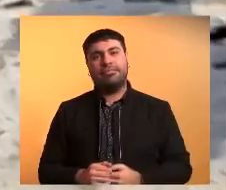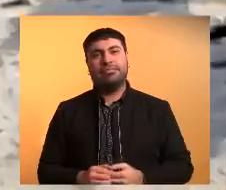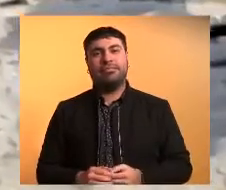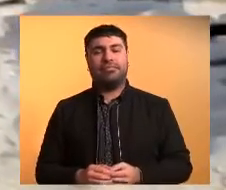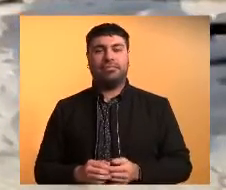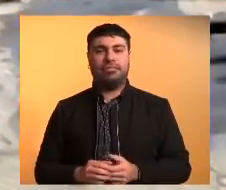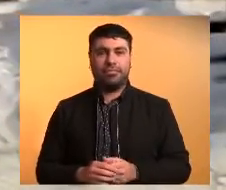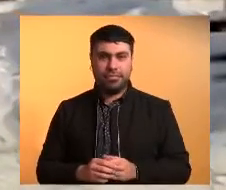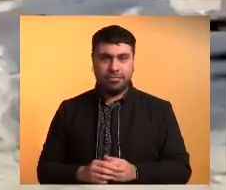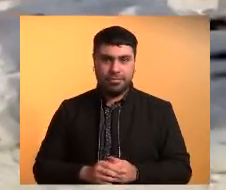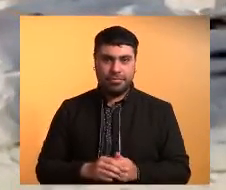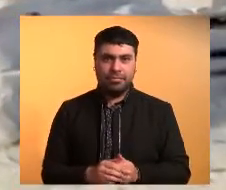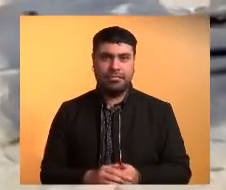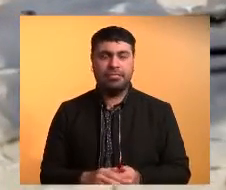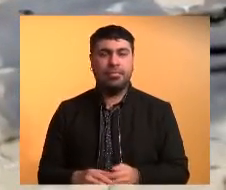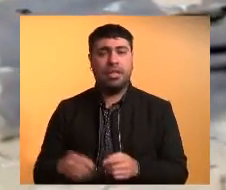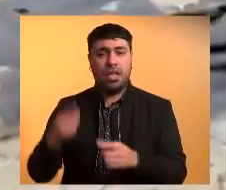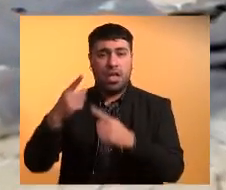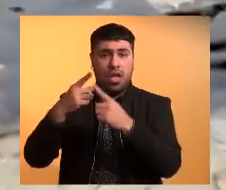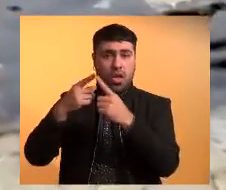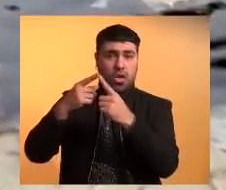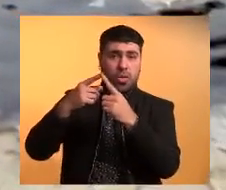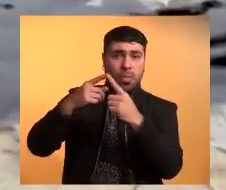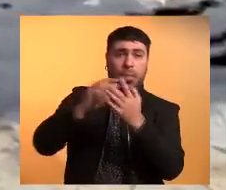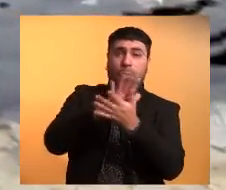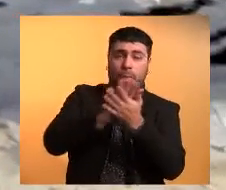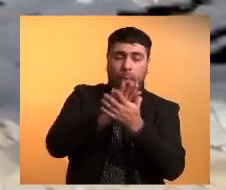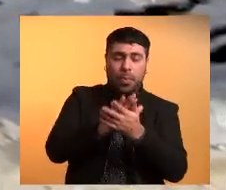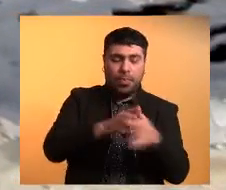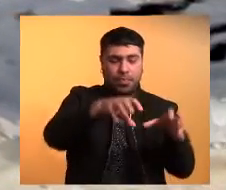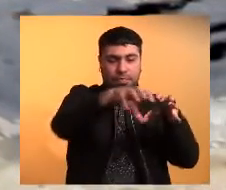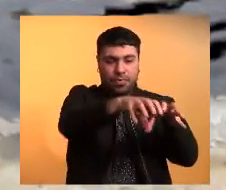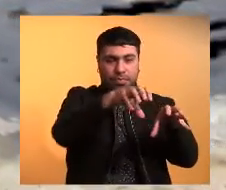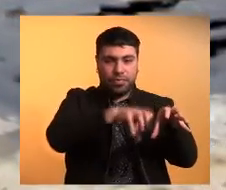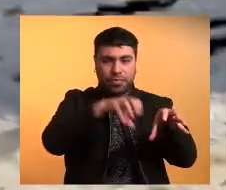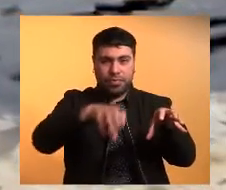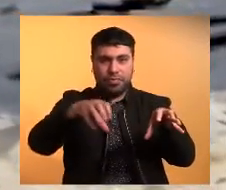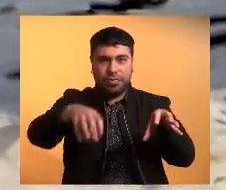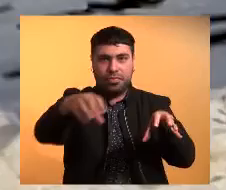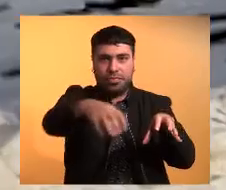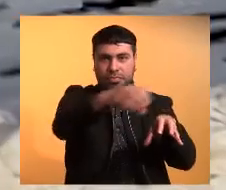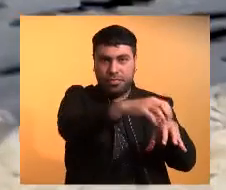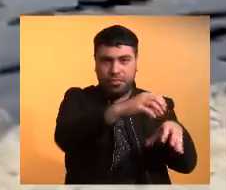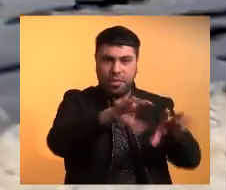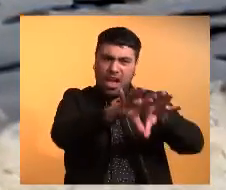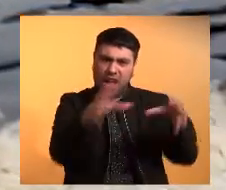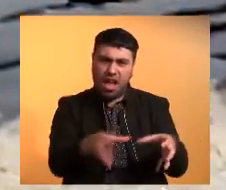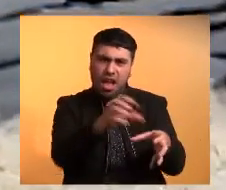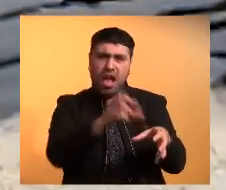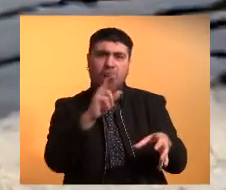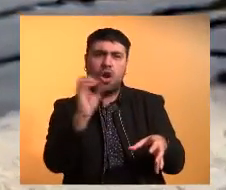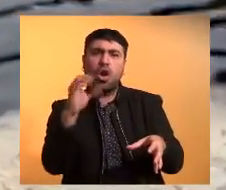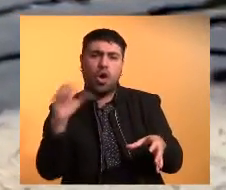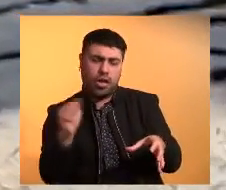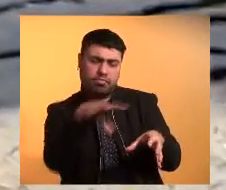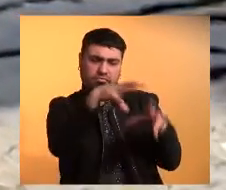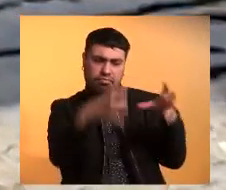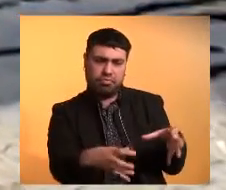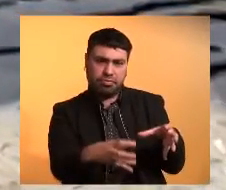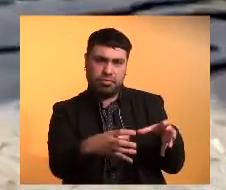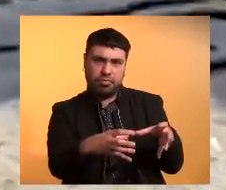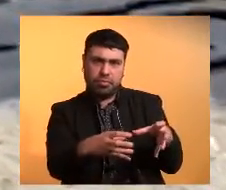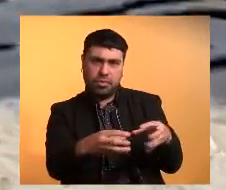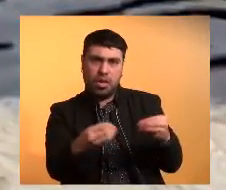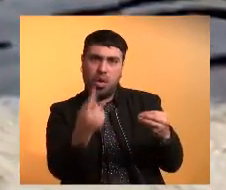a las rocas, si bien se pierde, por ejemplo, la lámina, pero hay zonas que quedan adheridas al sustrato y esas zonas, esos discos a veces comienzan a generar